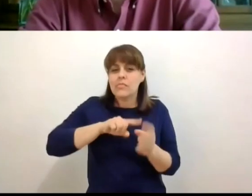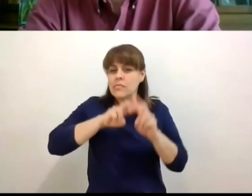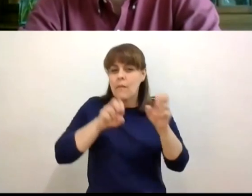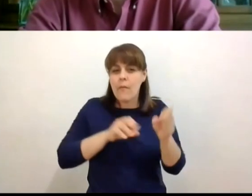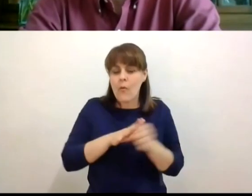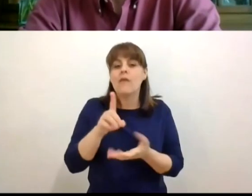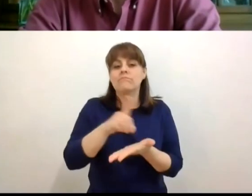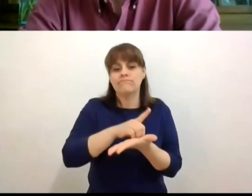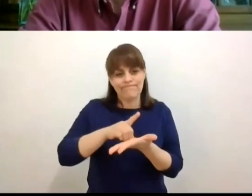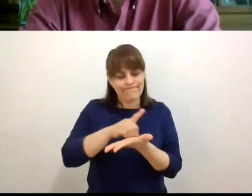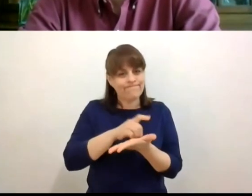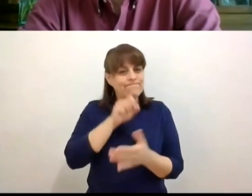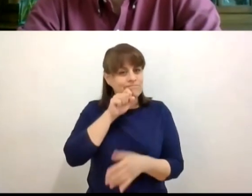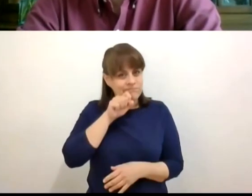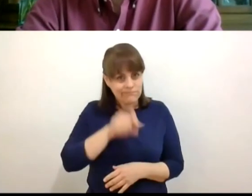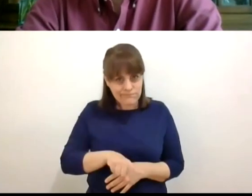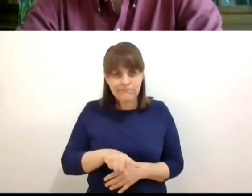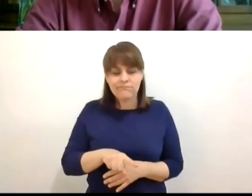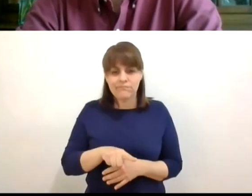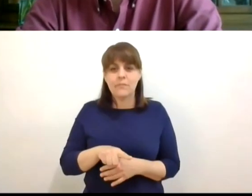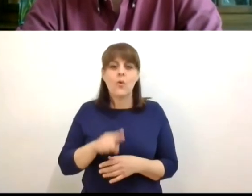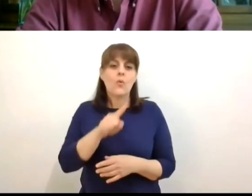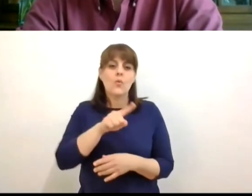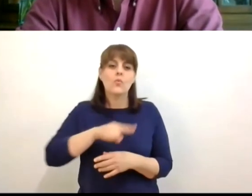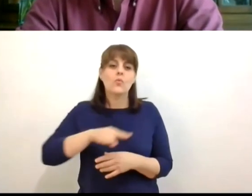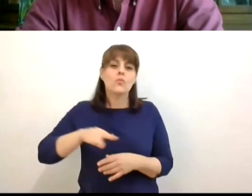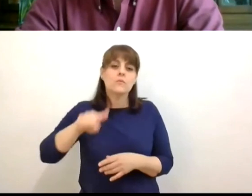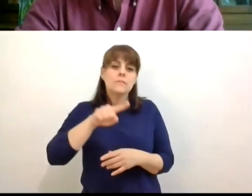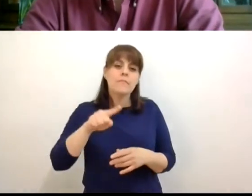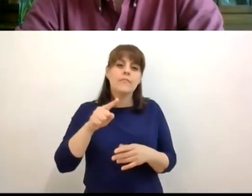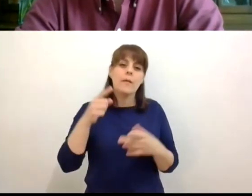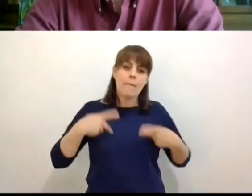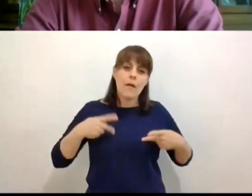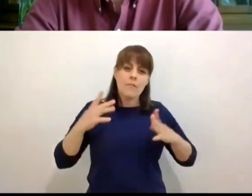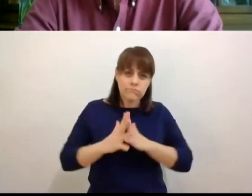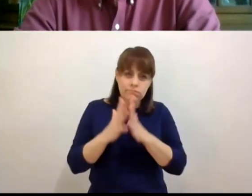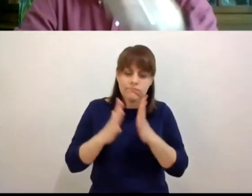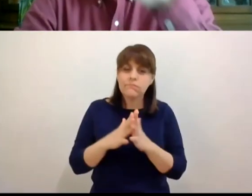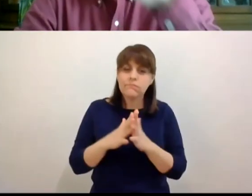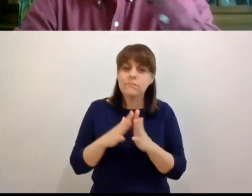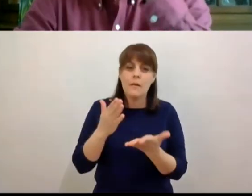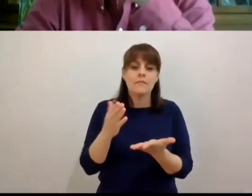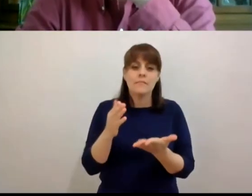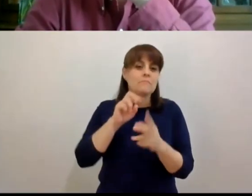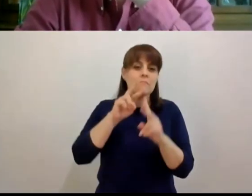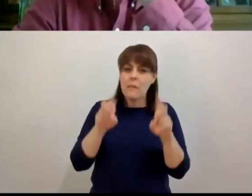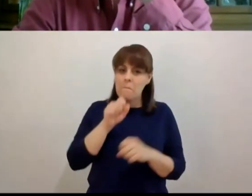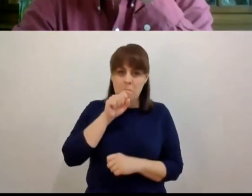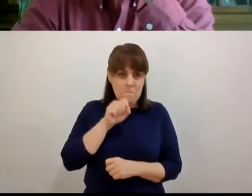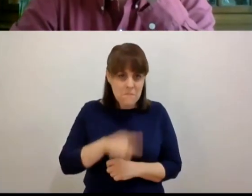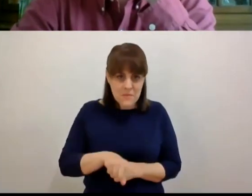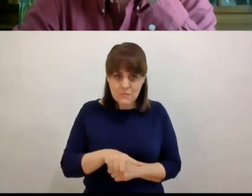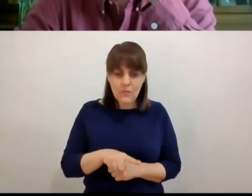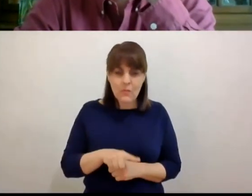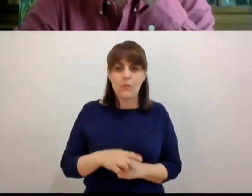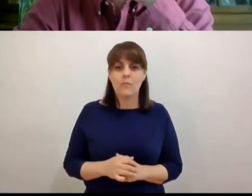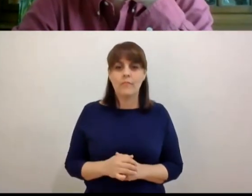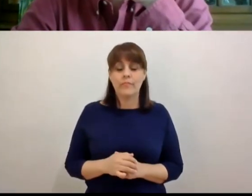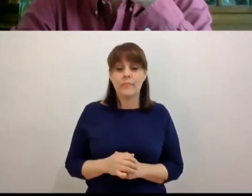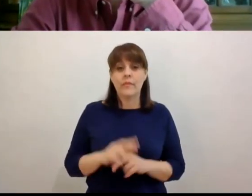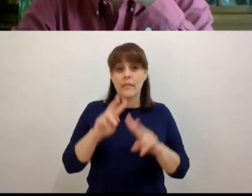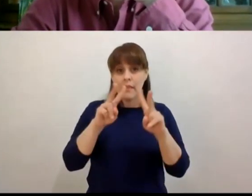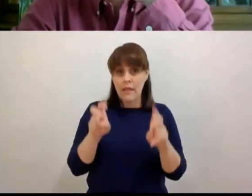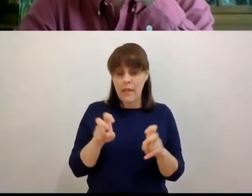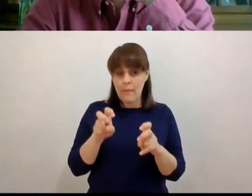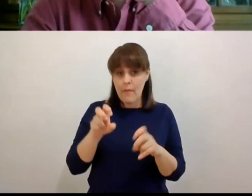panelistas y es fundamental en el centro, digamos, del tema que se trata hoy, que es una pena,